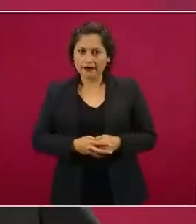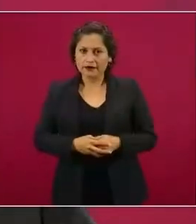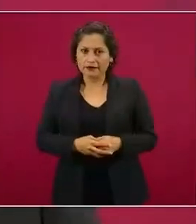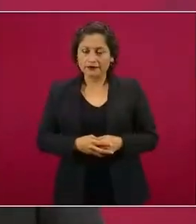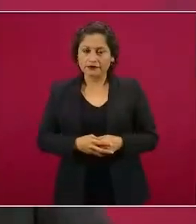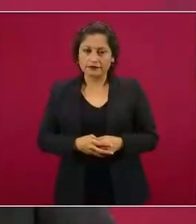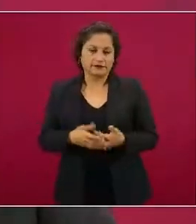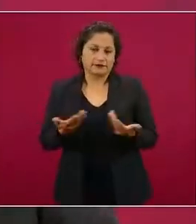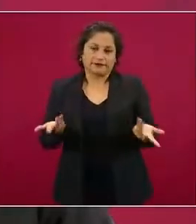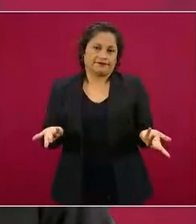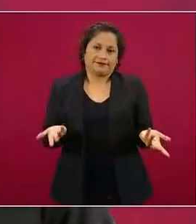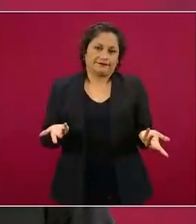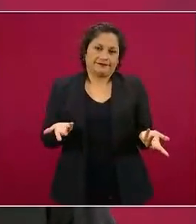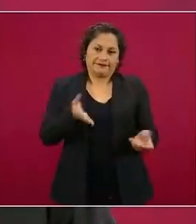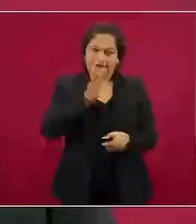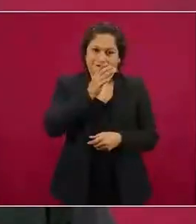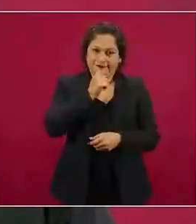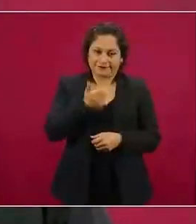Pues no.